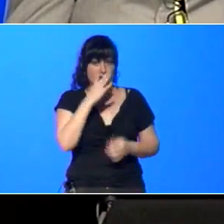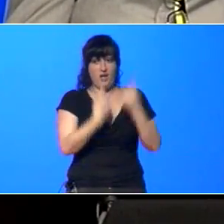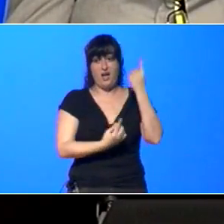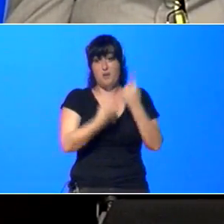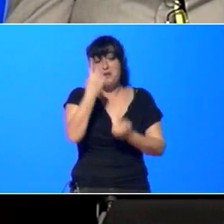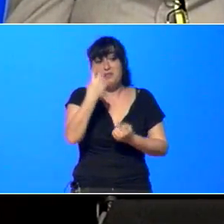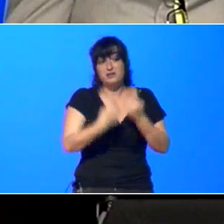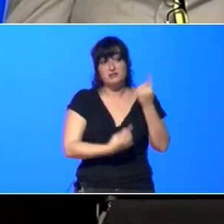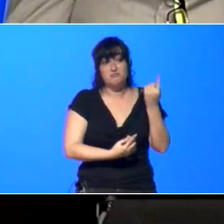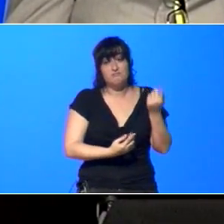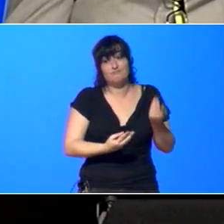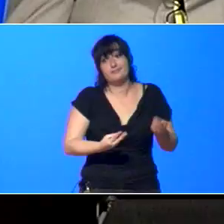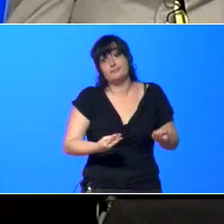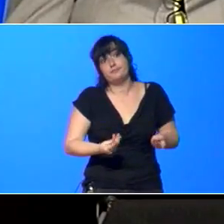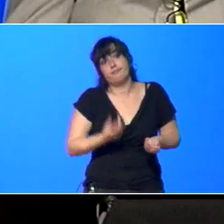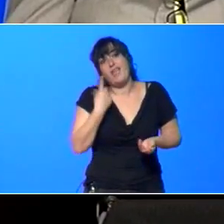grandes